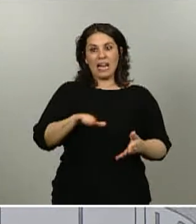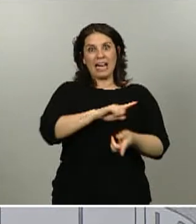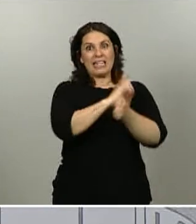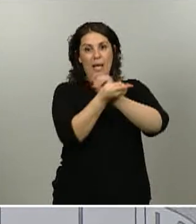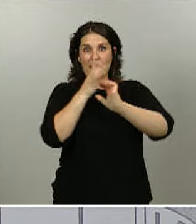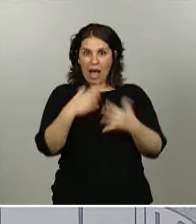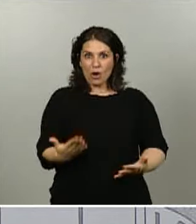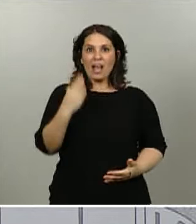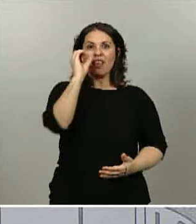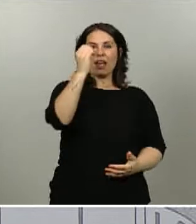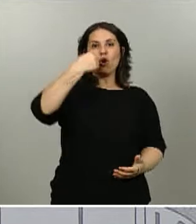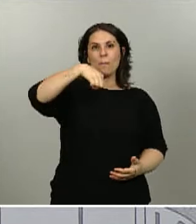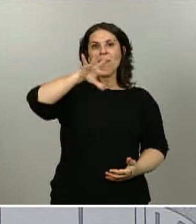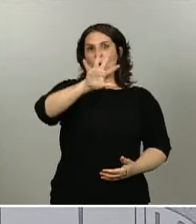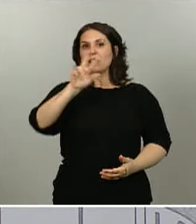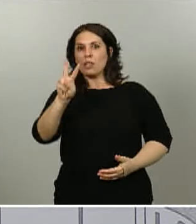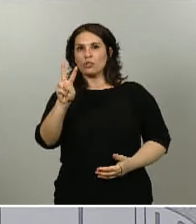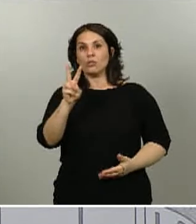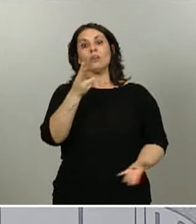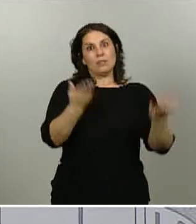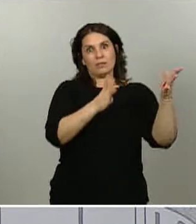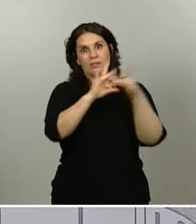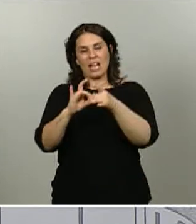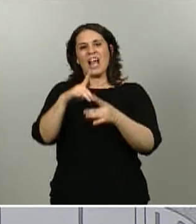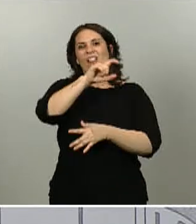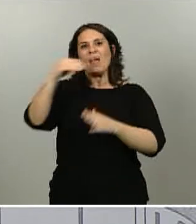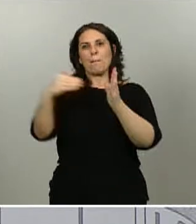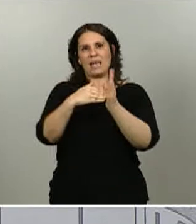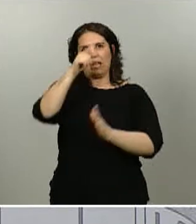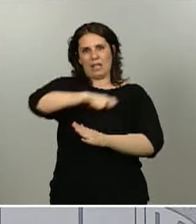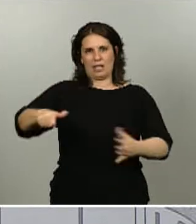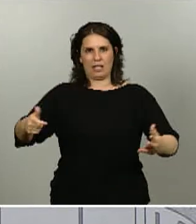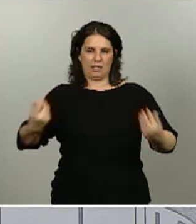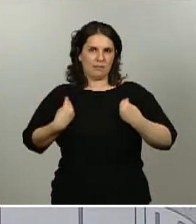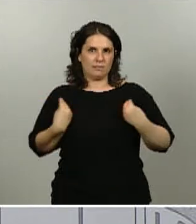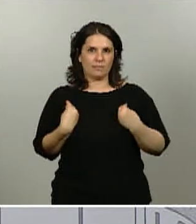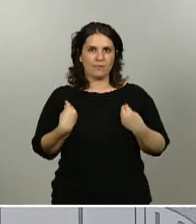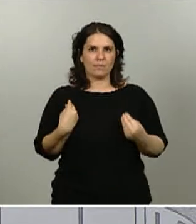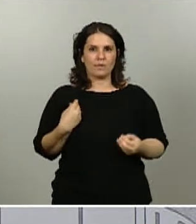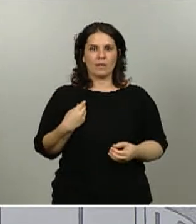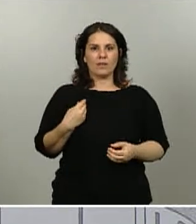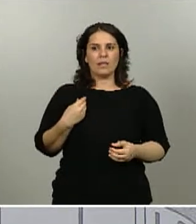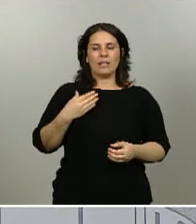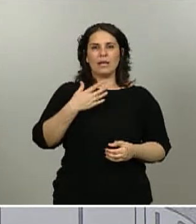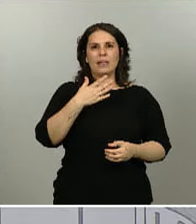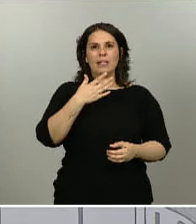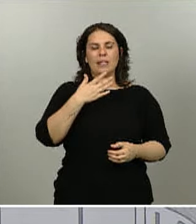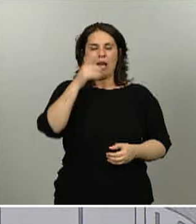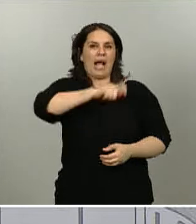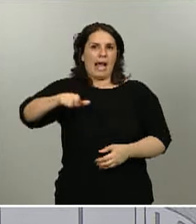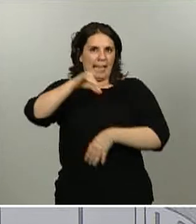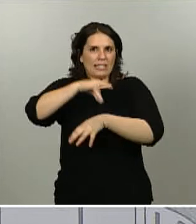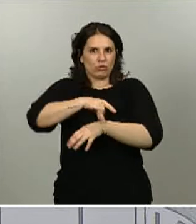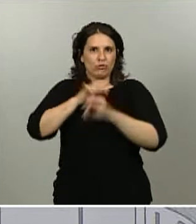100.000 casos, lo cual nos muestra una evolución mucho más real de la epidemia actualmente. Es cierto que puede haber algún